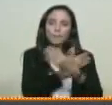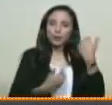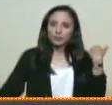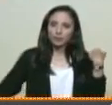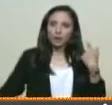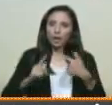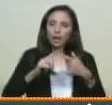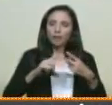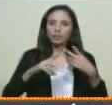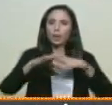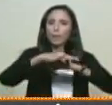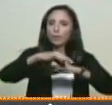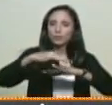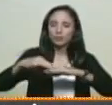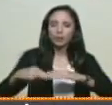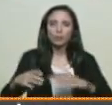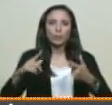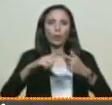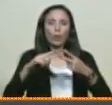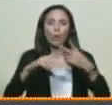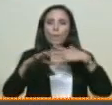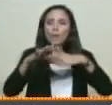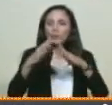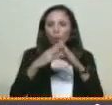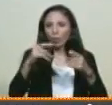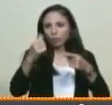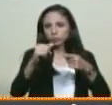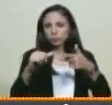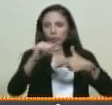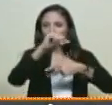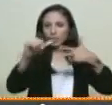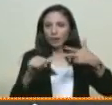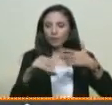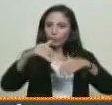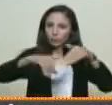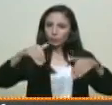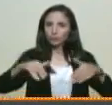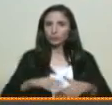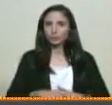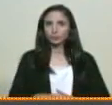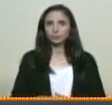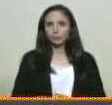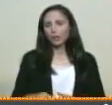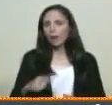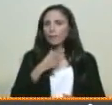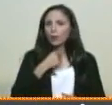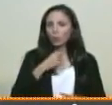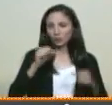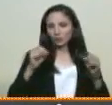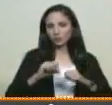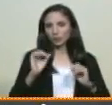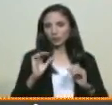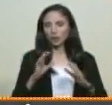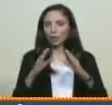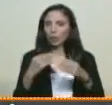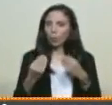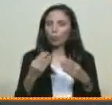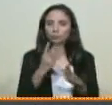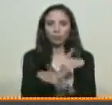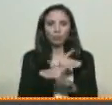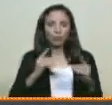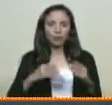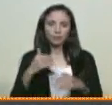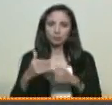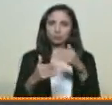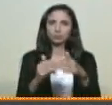con los líderes estadales y los líderes municipales. Bellísimo. A mí me gustan mucho esos retos. Y es